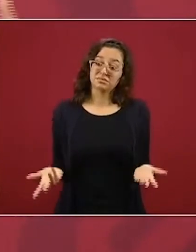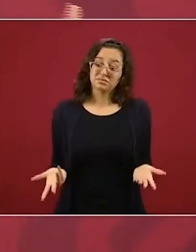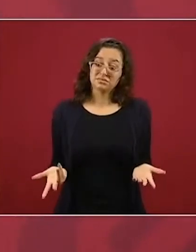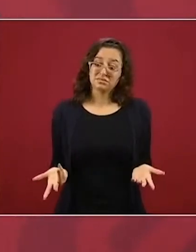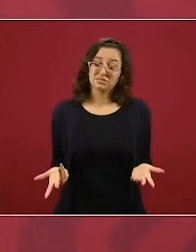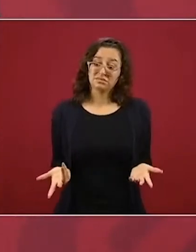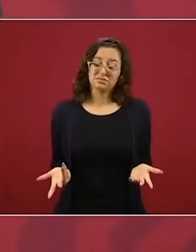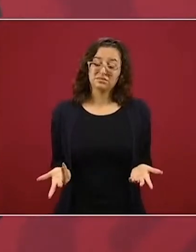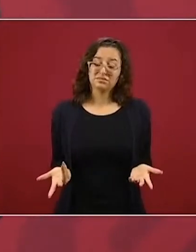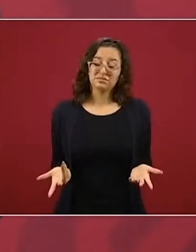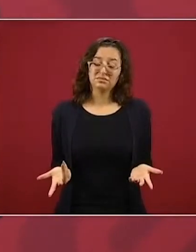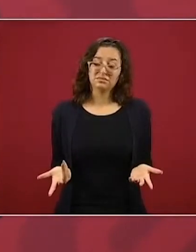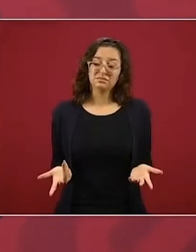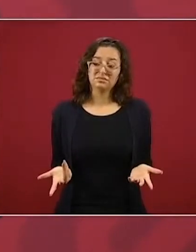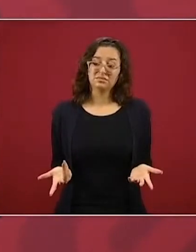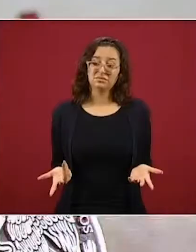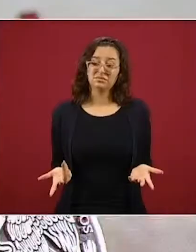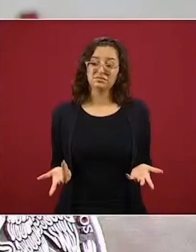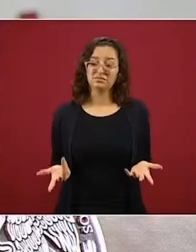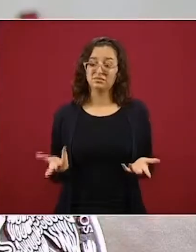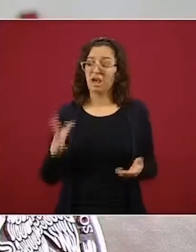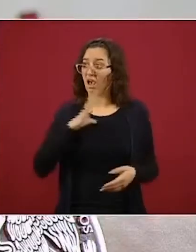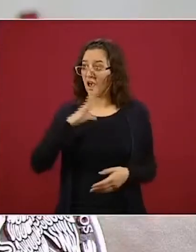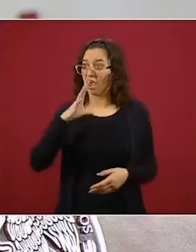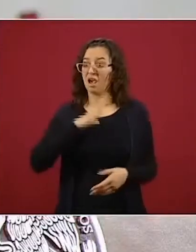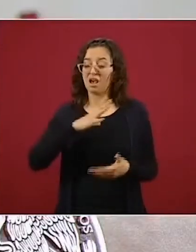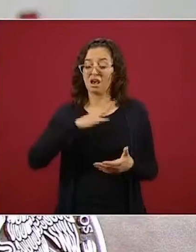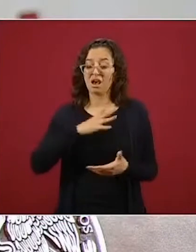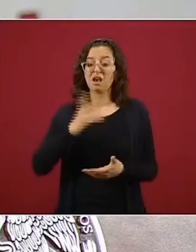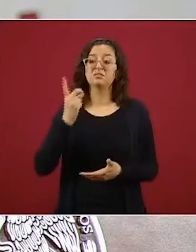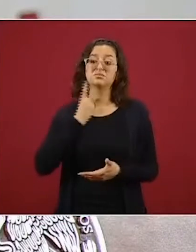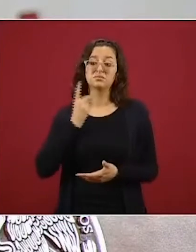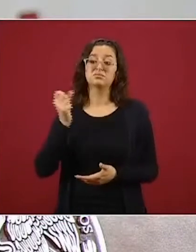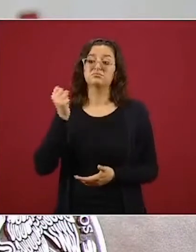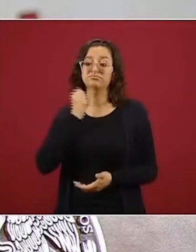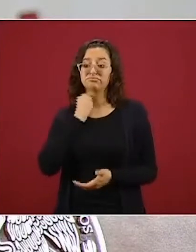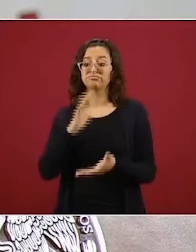que están involucrados legisladores.